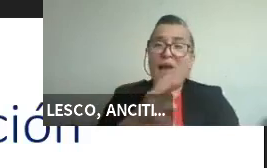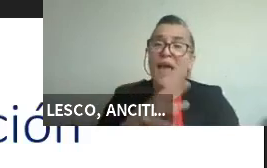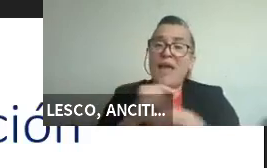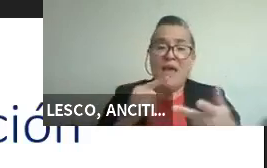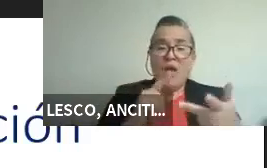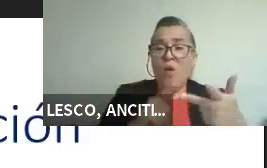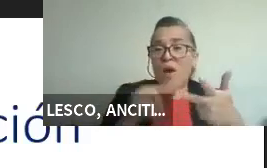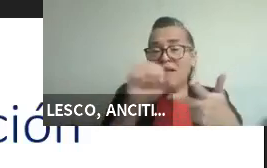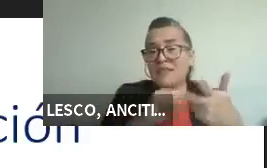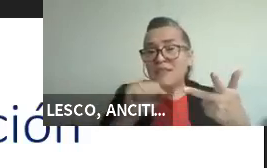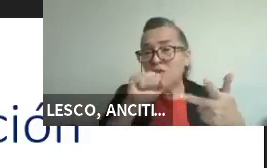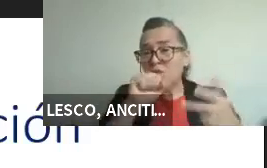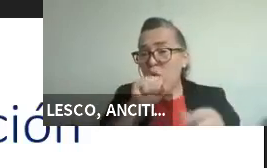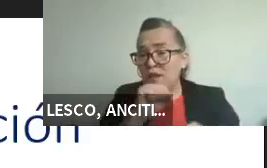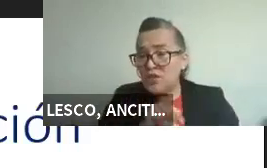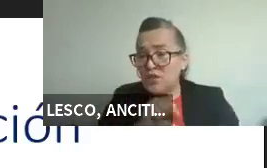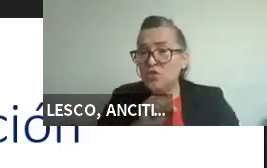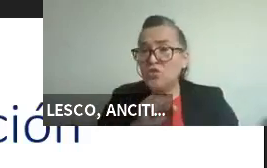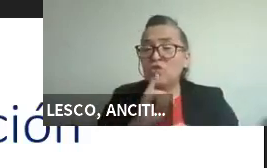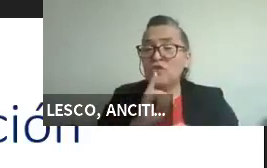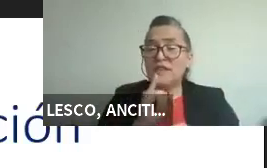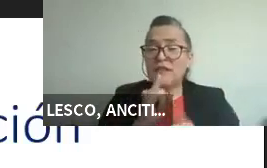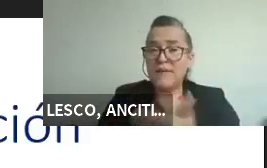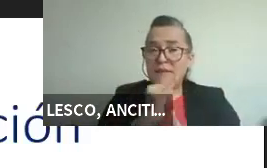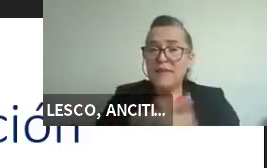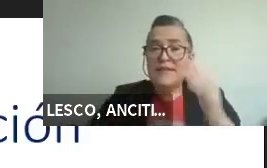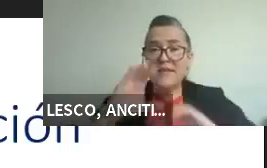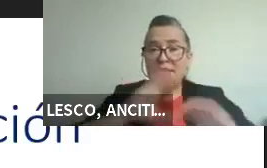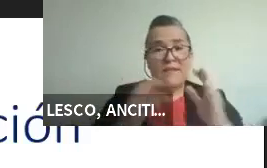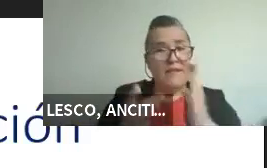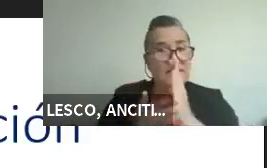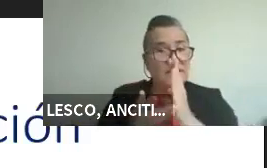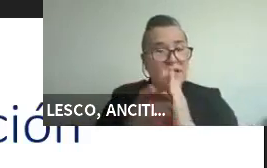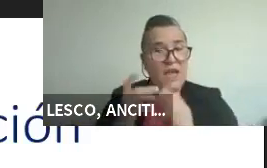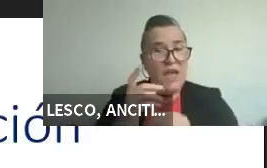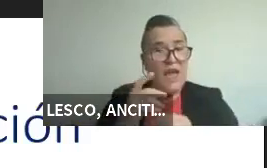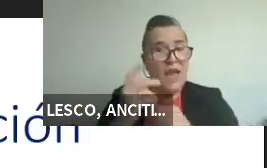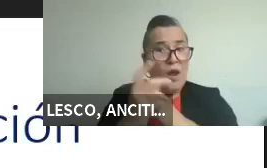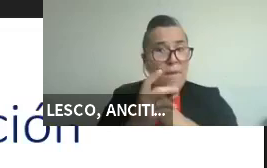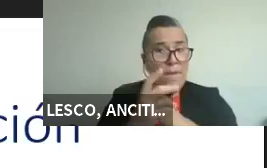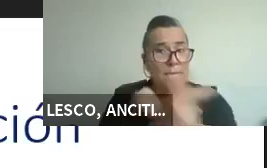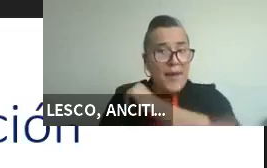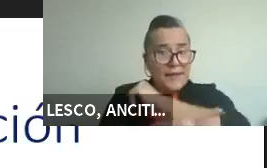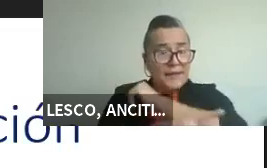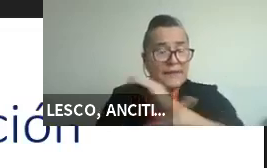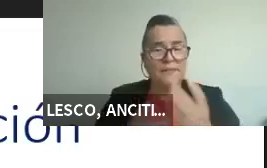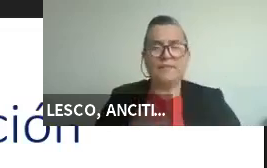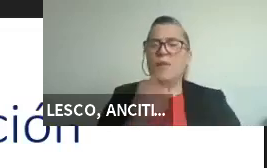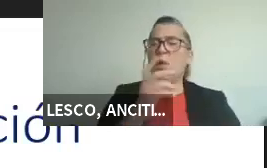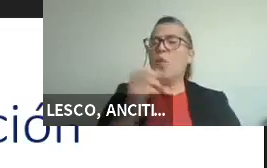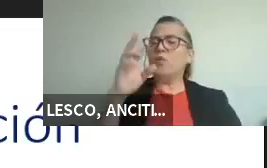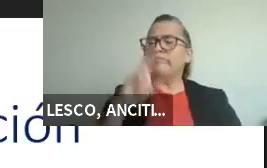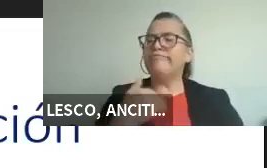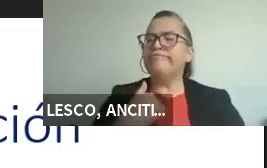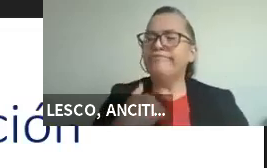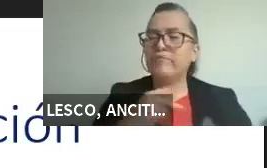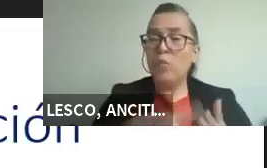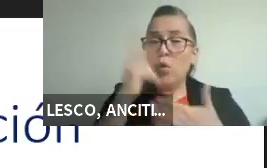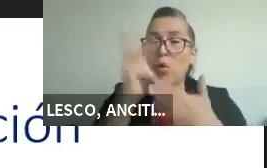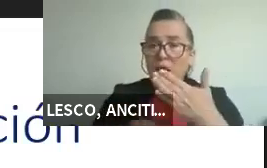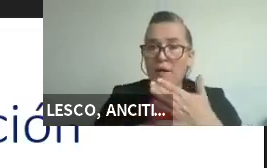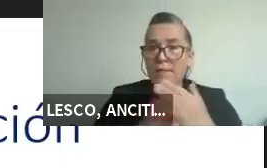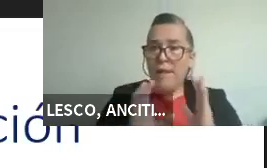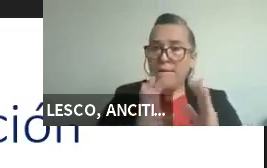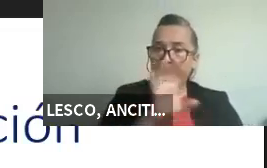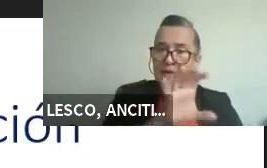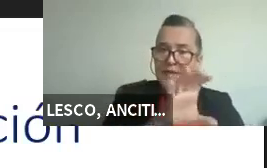la investigación científica y tecnológica en nuestros países en costa rica contamos con un programa que pertenece al konaré al